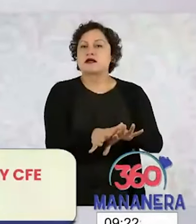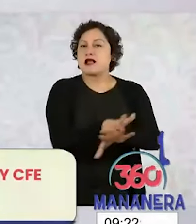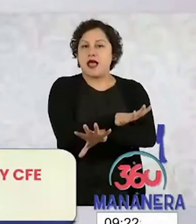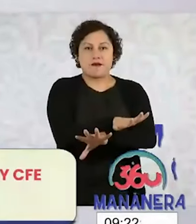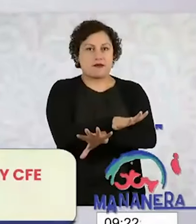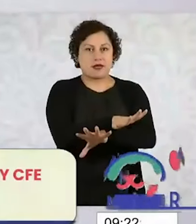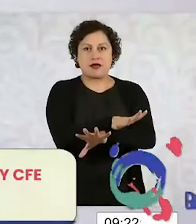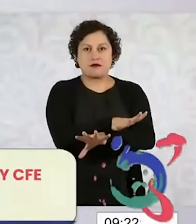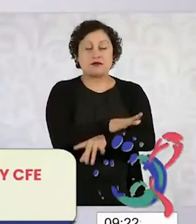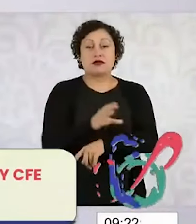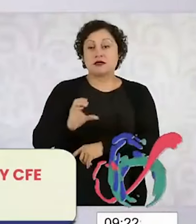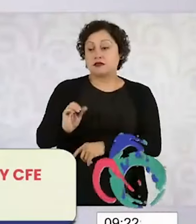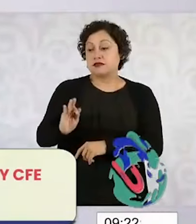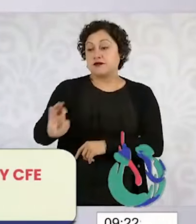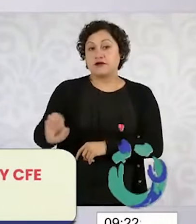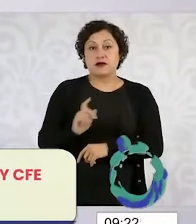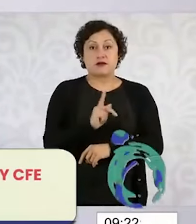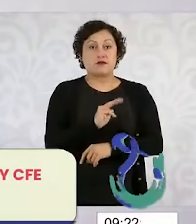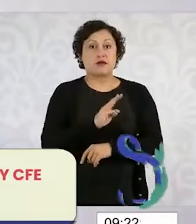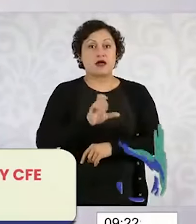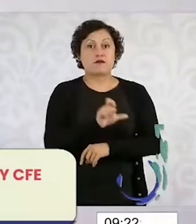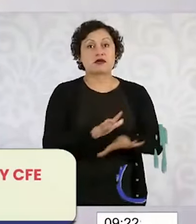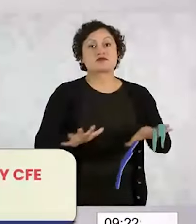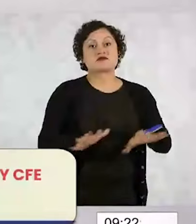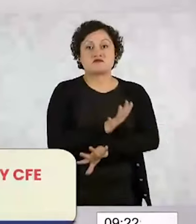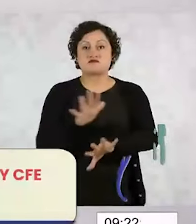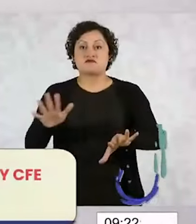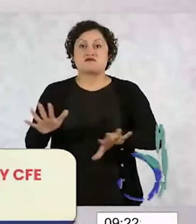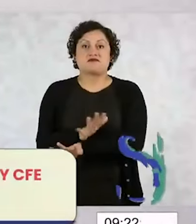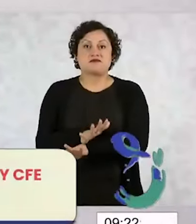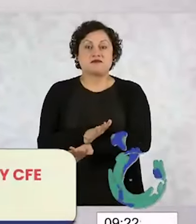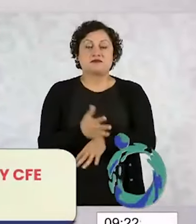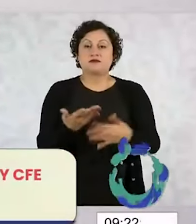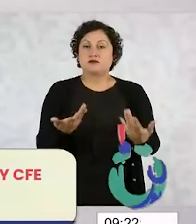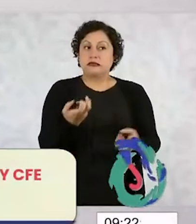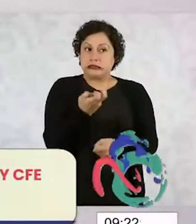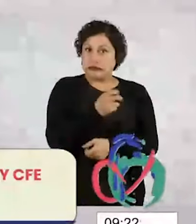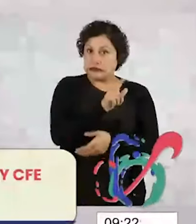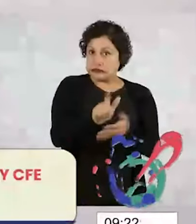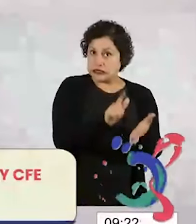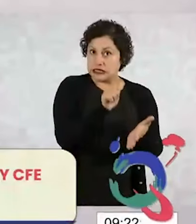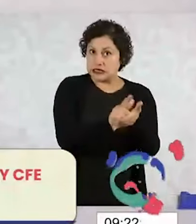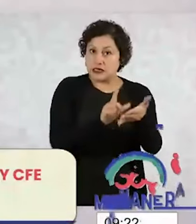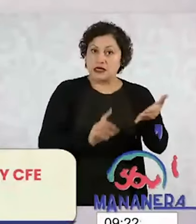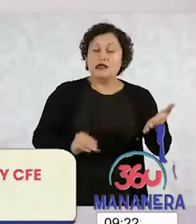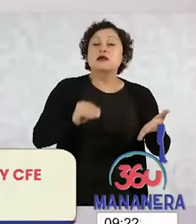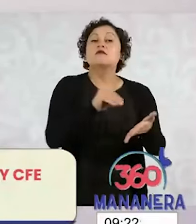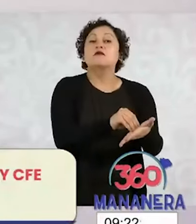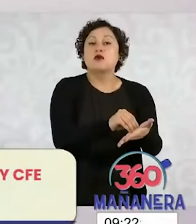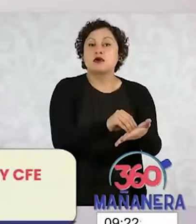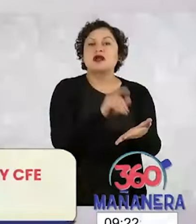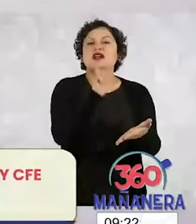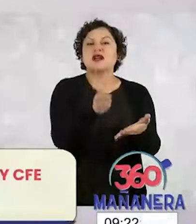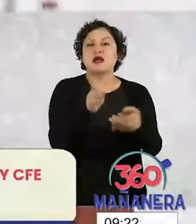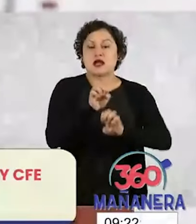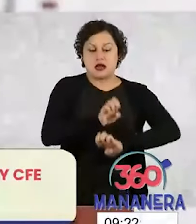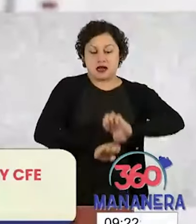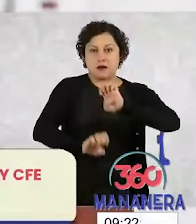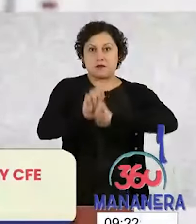CFE y de Pemex Cuál es la característica le ponen a las empresas en vez de ser